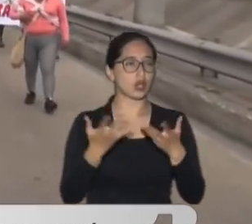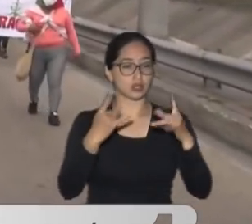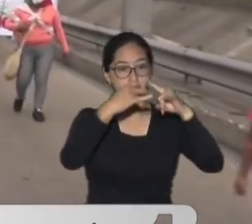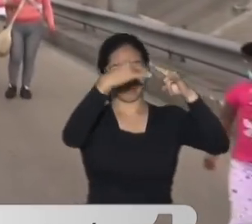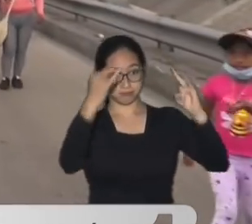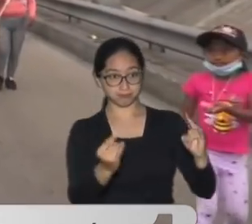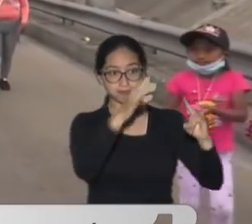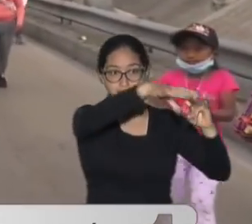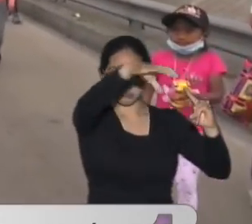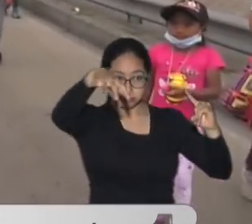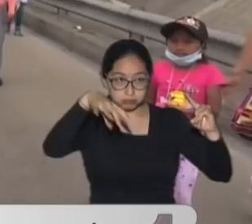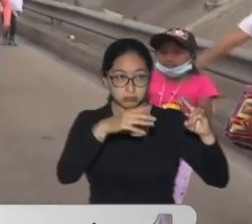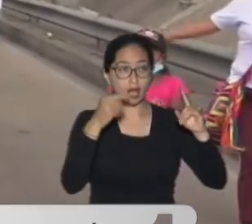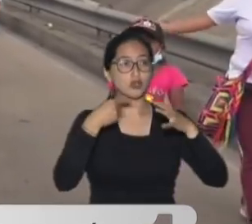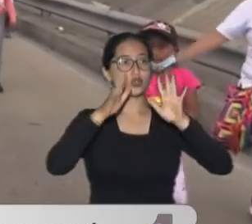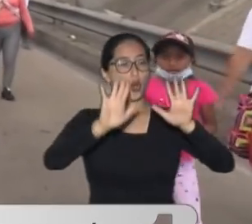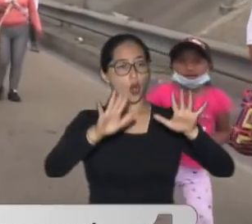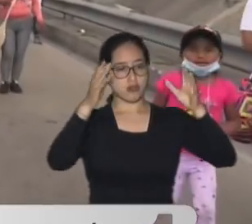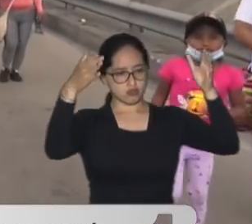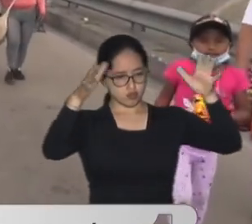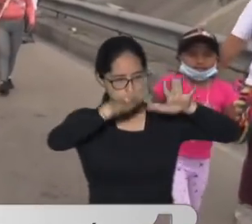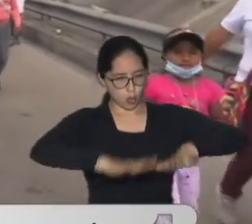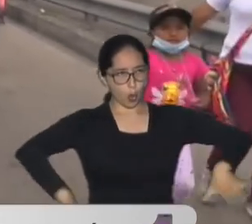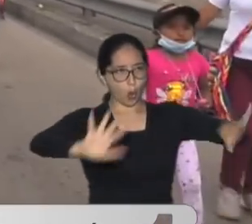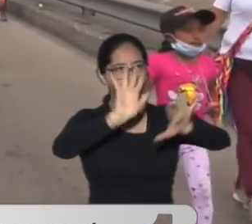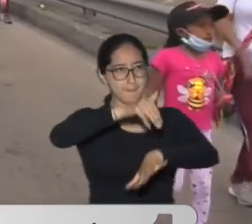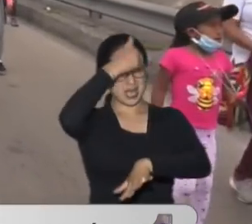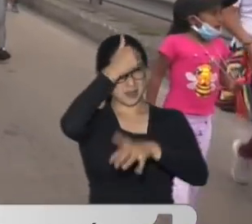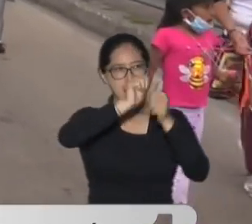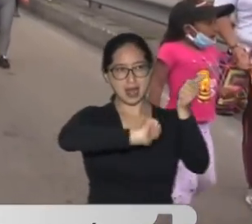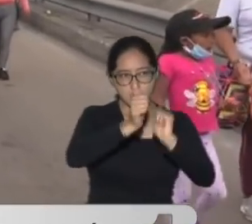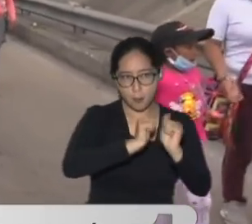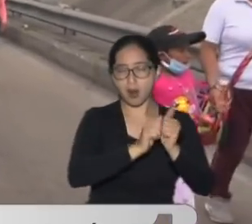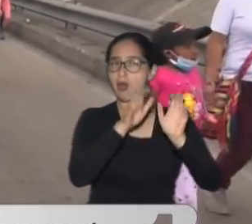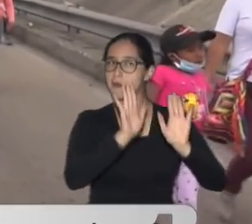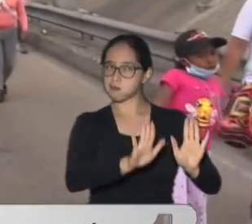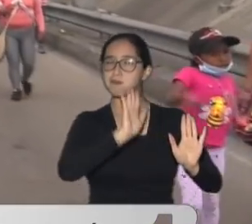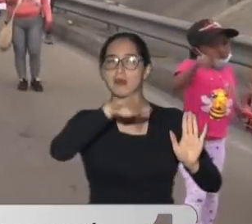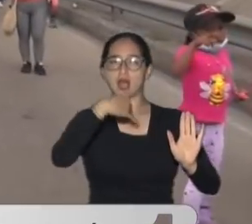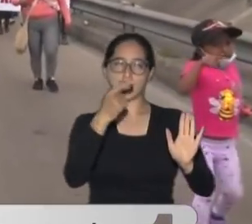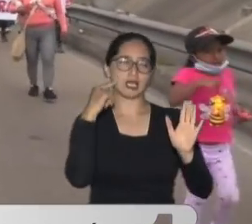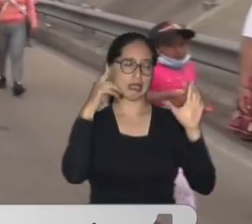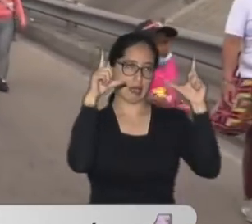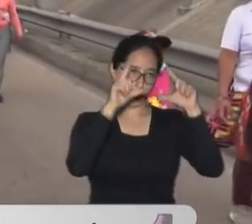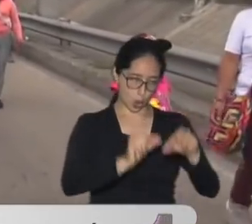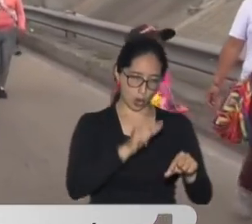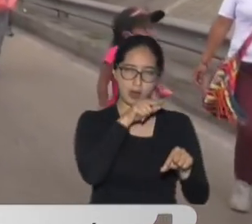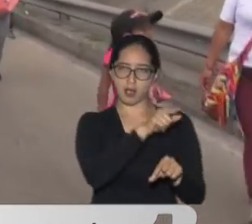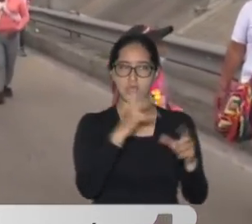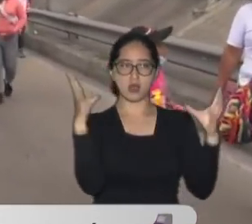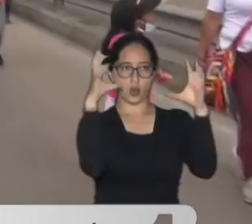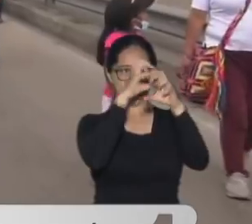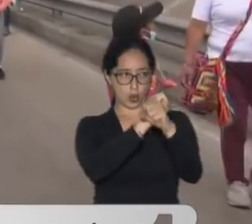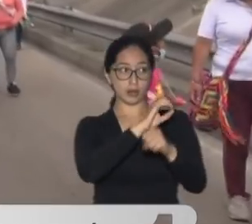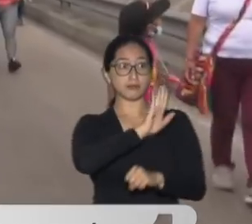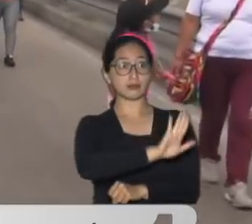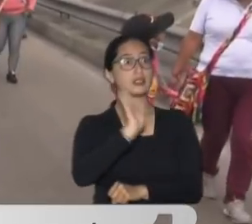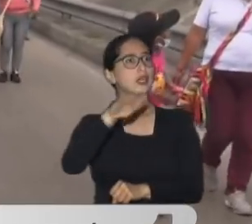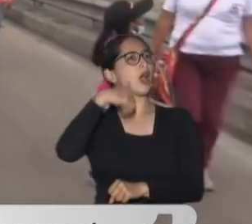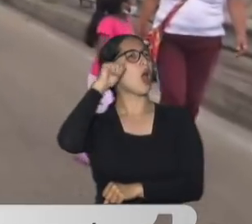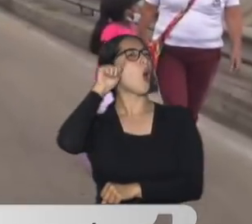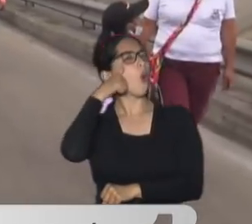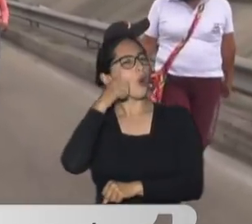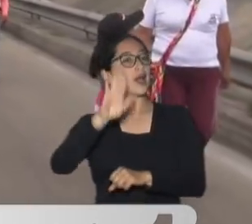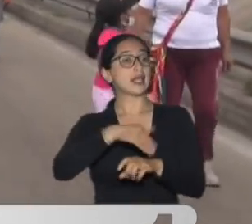en bolsas adecuadas por ellos mismos y en colchonetas, pues pasaron esta primera noche. Recordemos que el recorrido será justamente